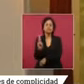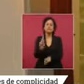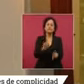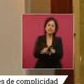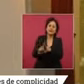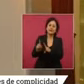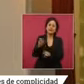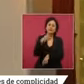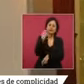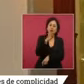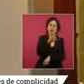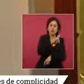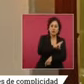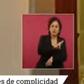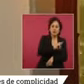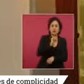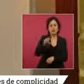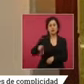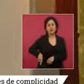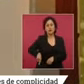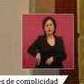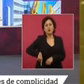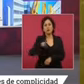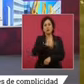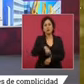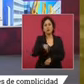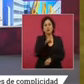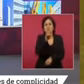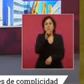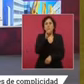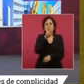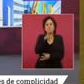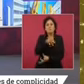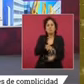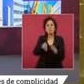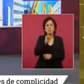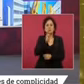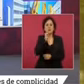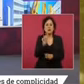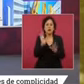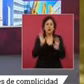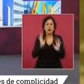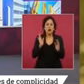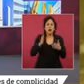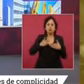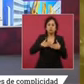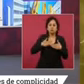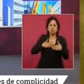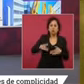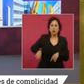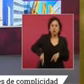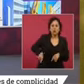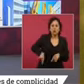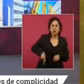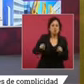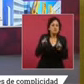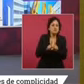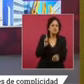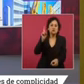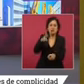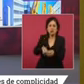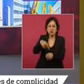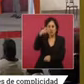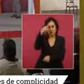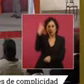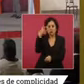y tecnológicos y para eso se prestaban las universidades públicas y privadas aparece el Tec de Monterrey en primer lugar aparece la UNAM